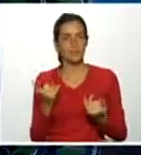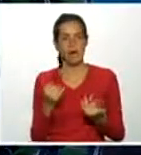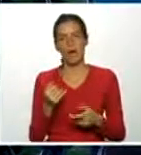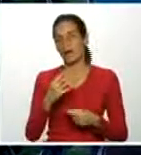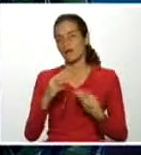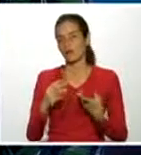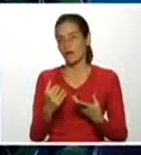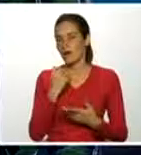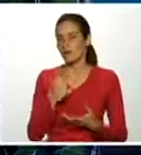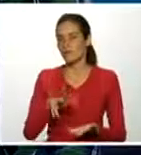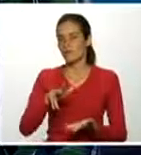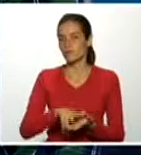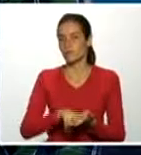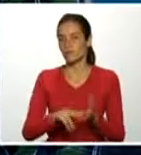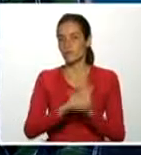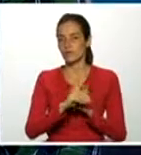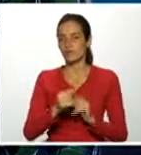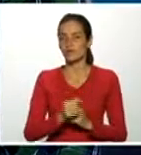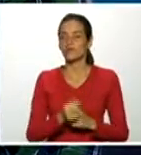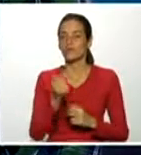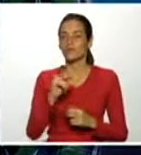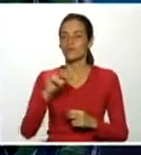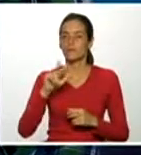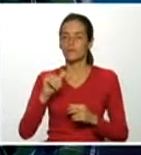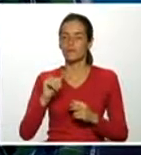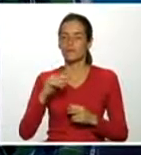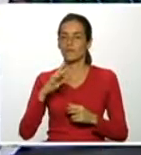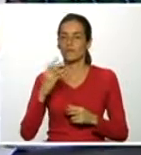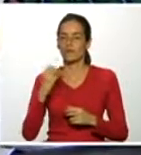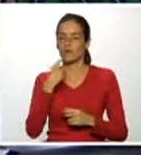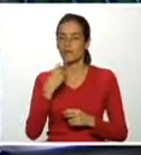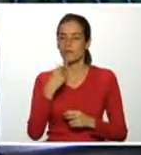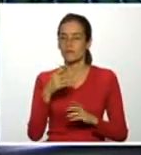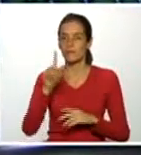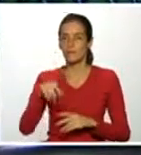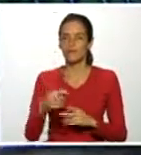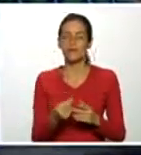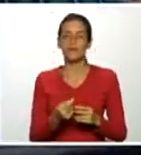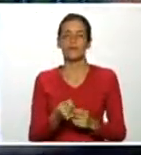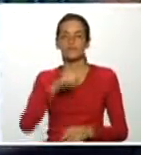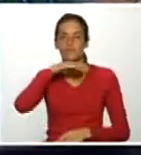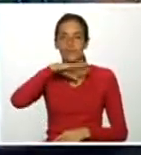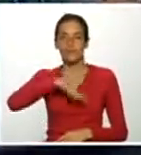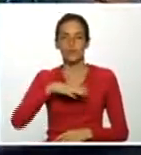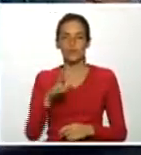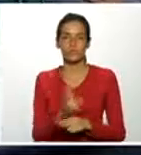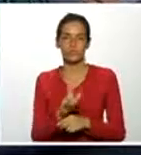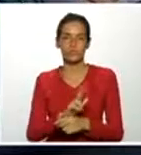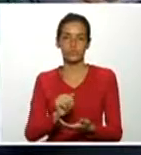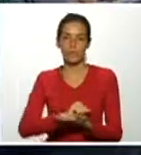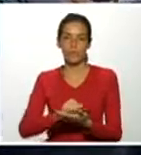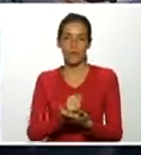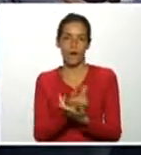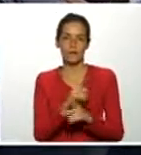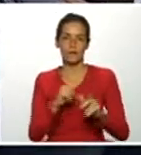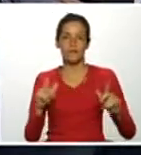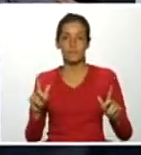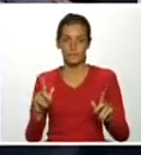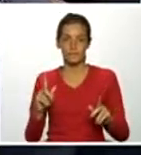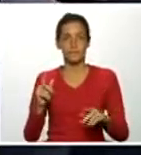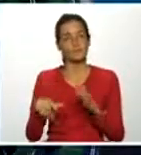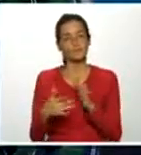carácter, deroga el decreto 3390 del 2004 y le da carácter de obligatorio al uso de software libre